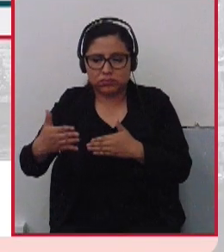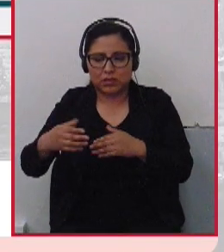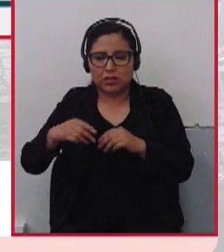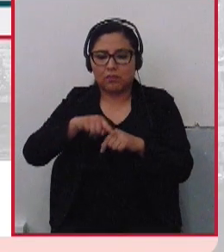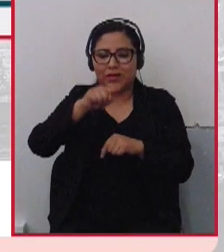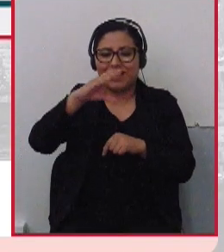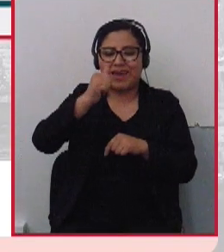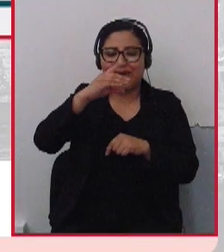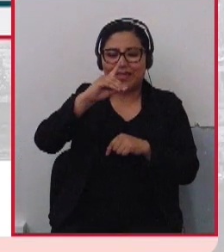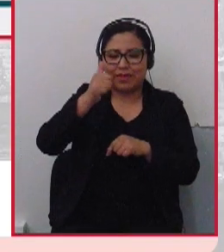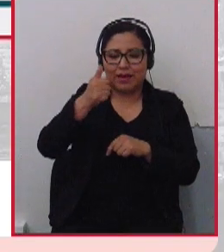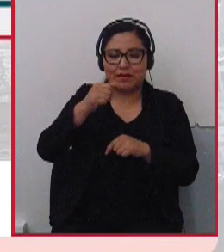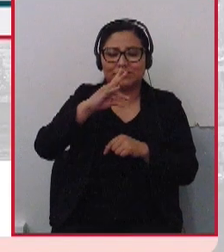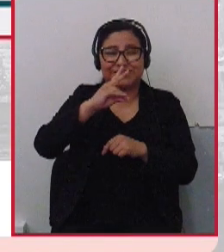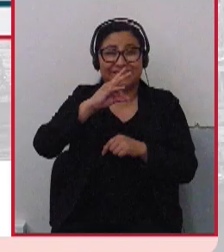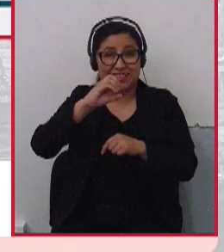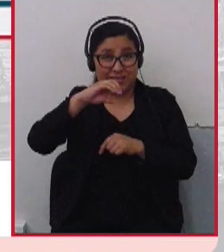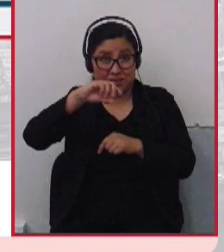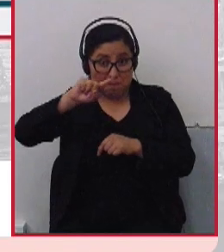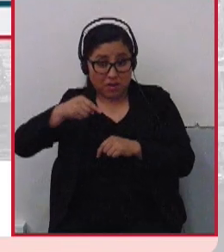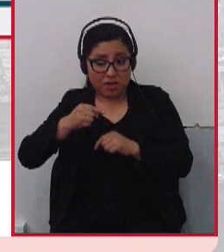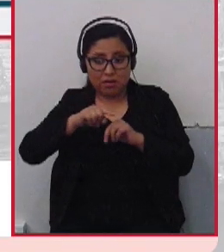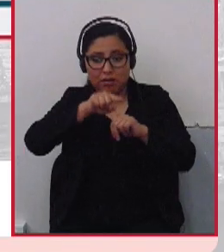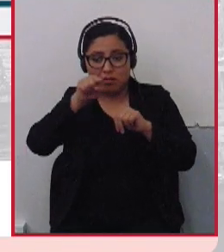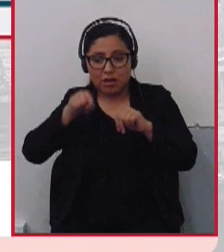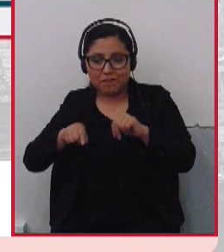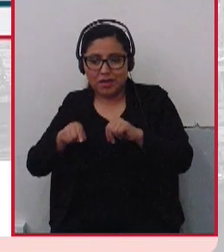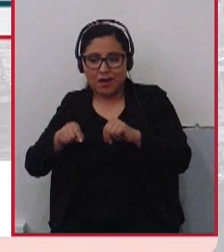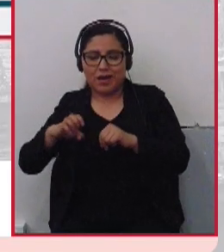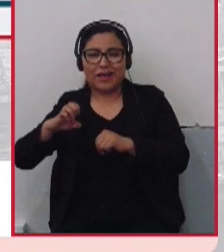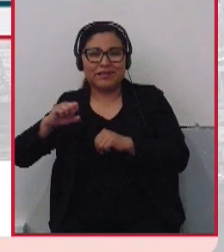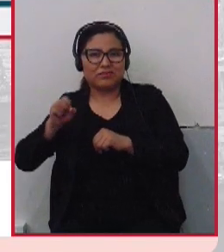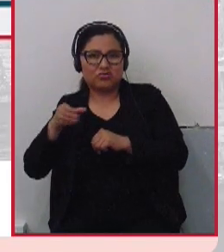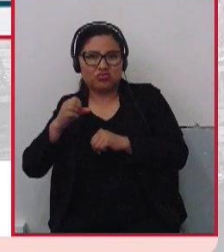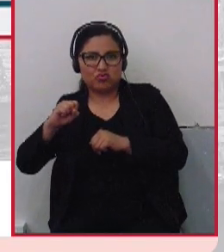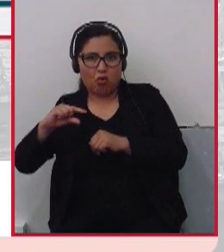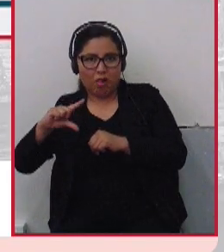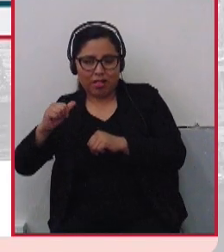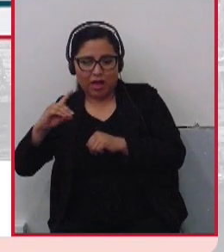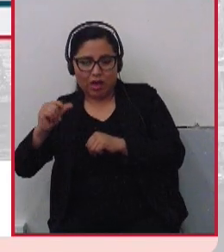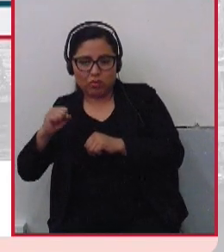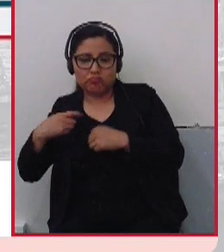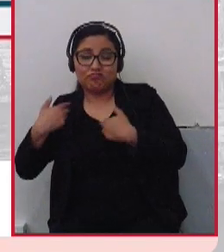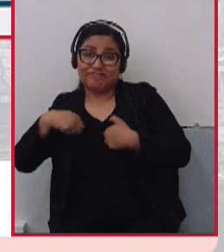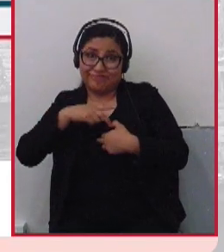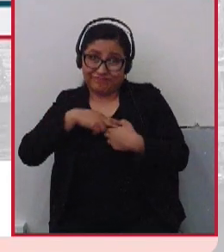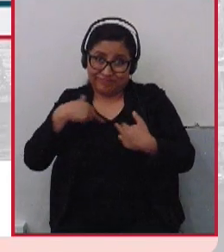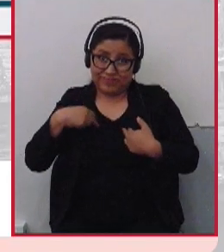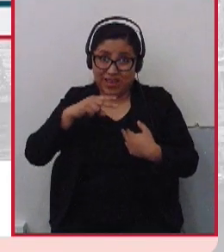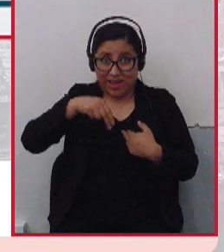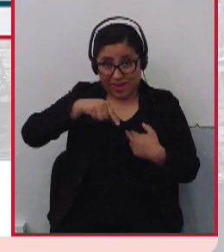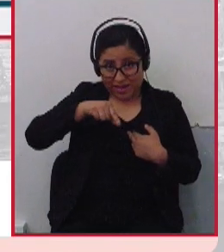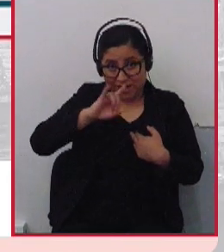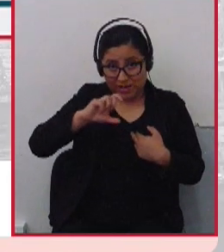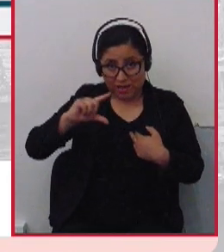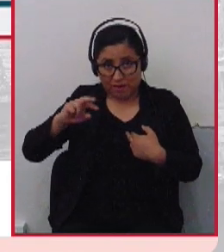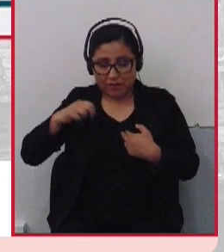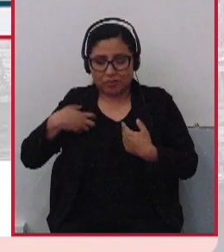70.000, nuestra operación del soldado, y nosotros con la planta de